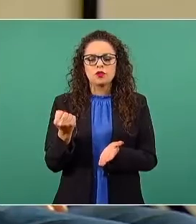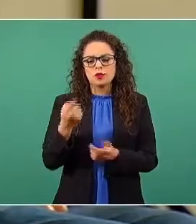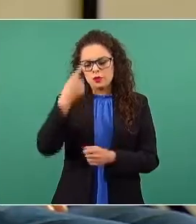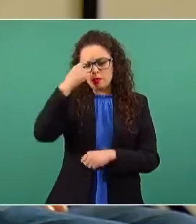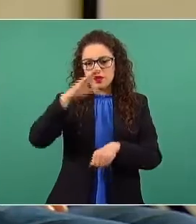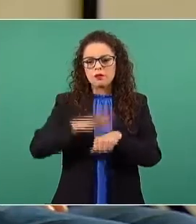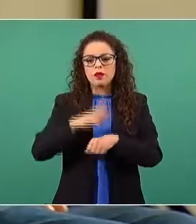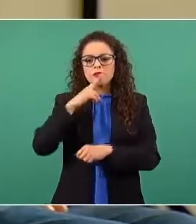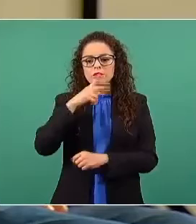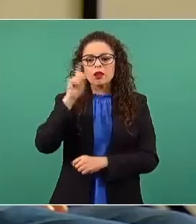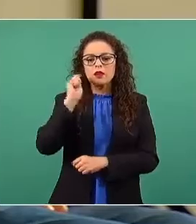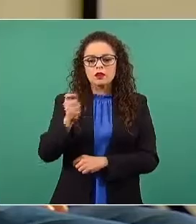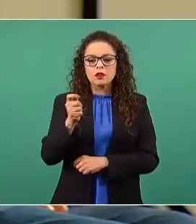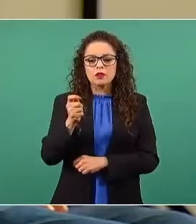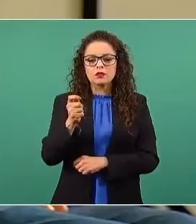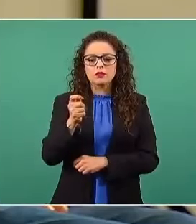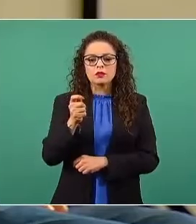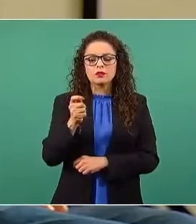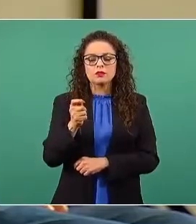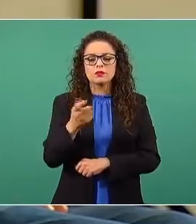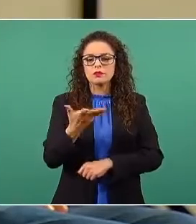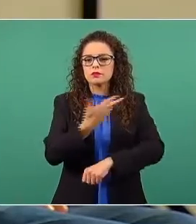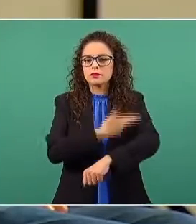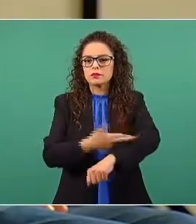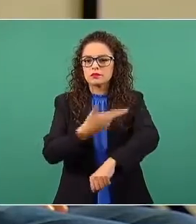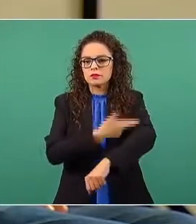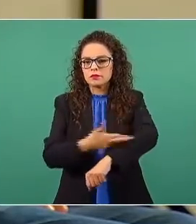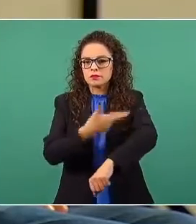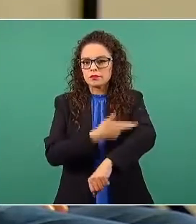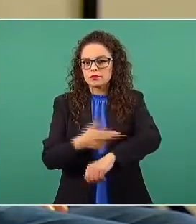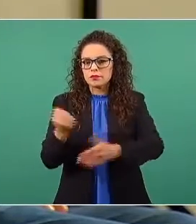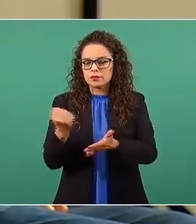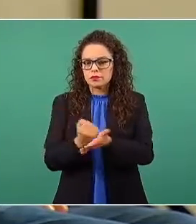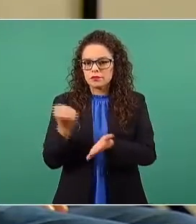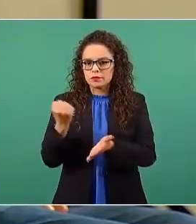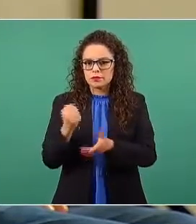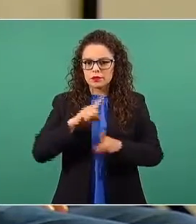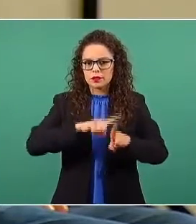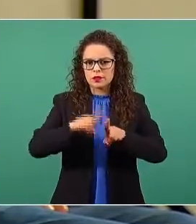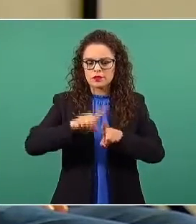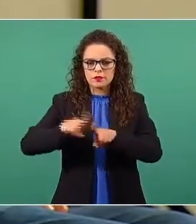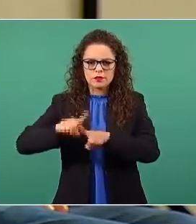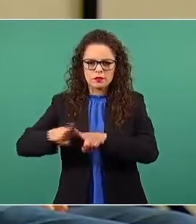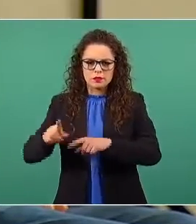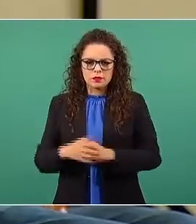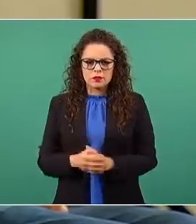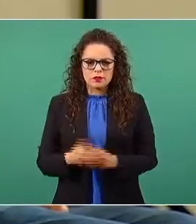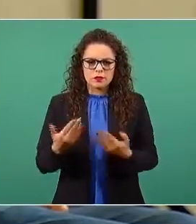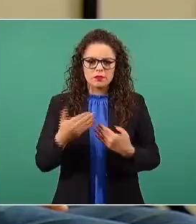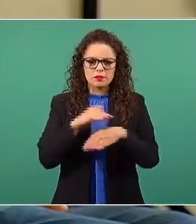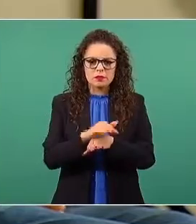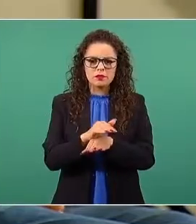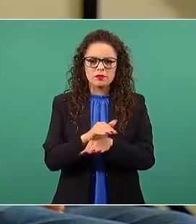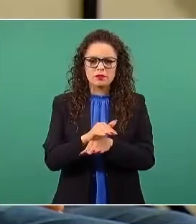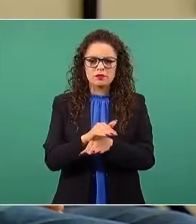mejorar los tiempos, mejorar los tiempos de aprobación a diversos trámites en cuanto